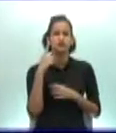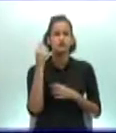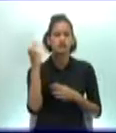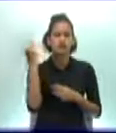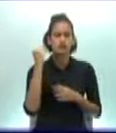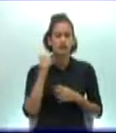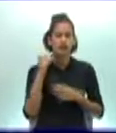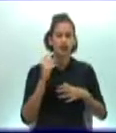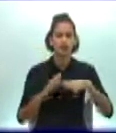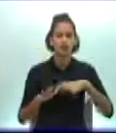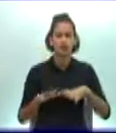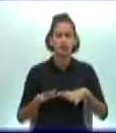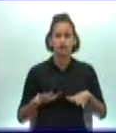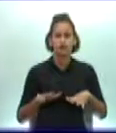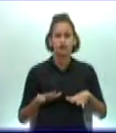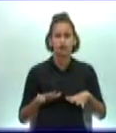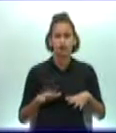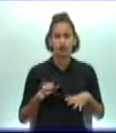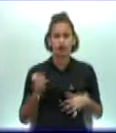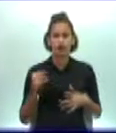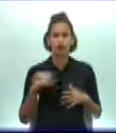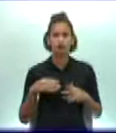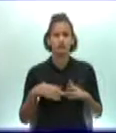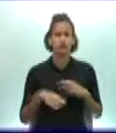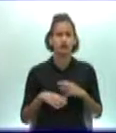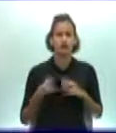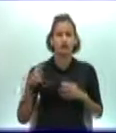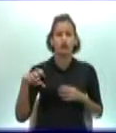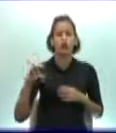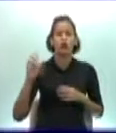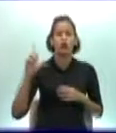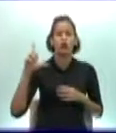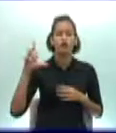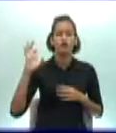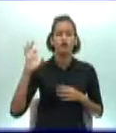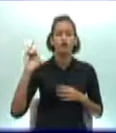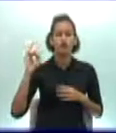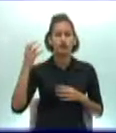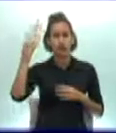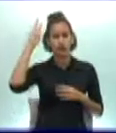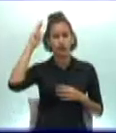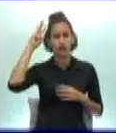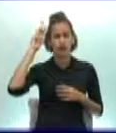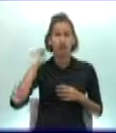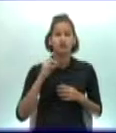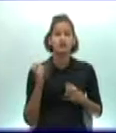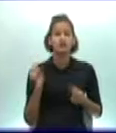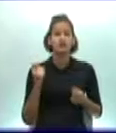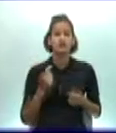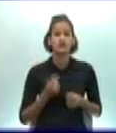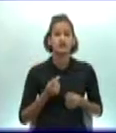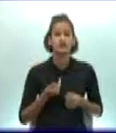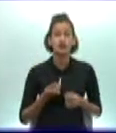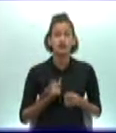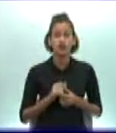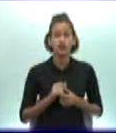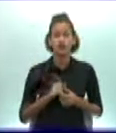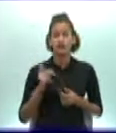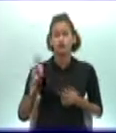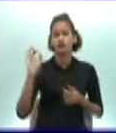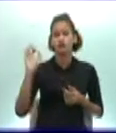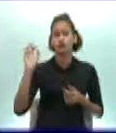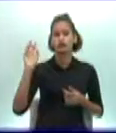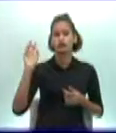situación a la entrada del Golfo de México y cerca del Trópico de Cáncer